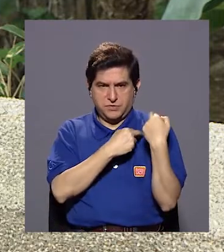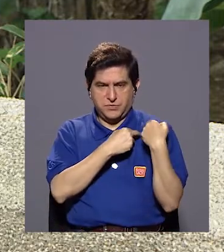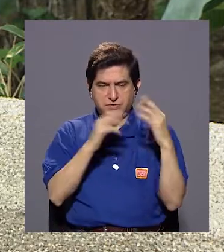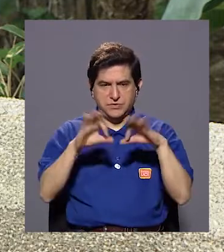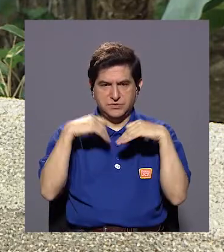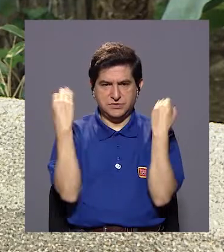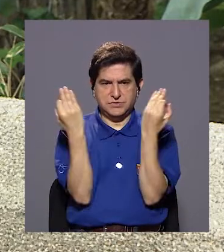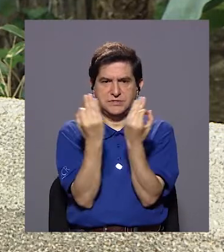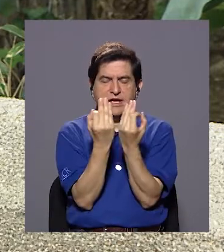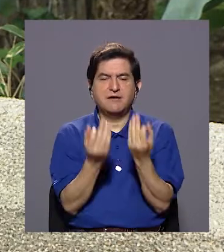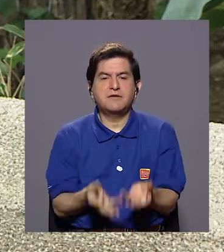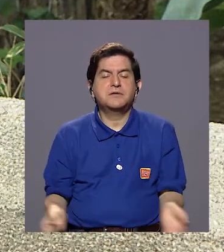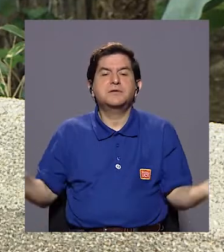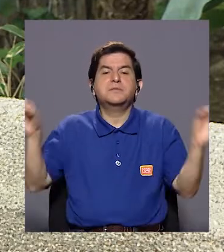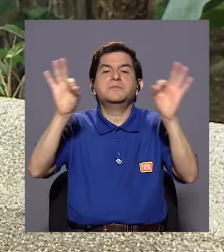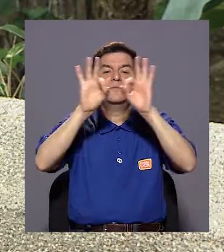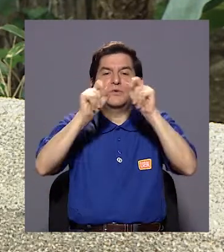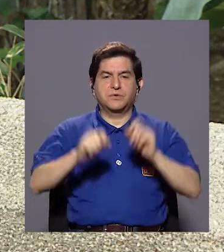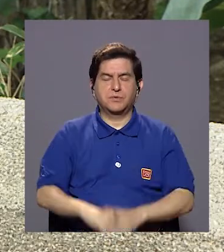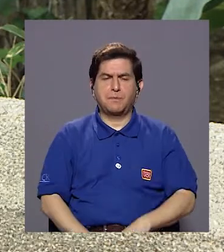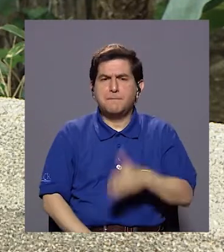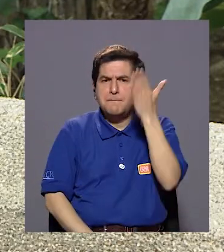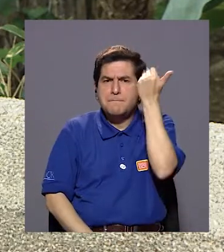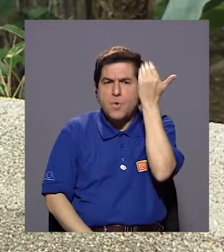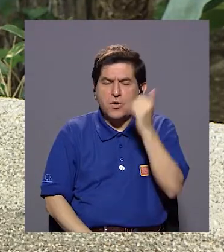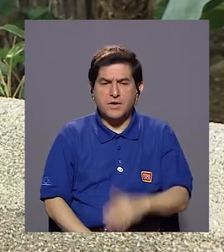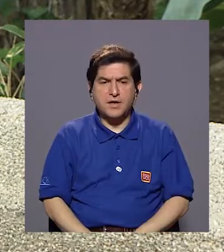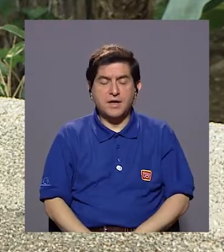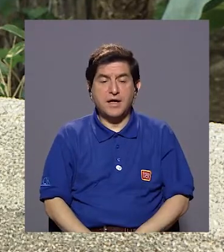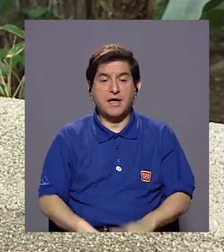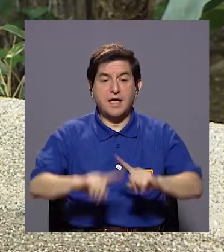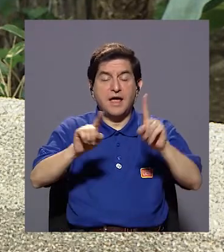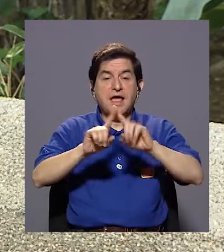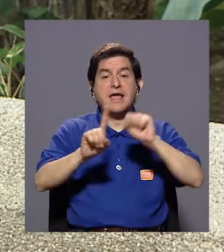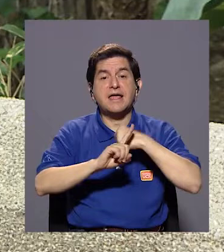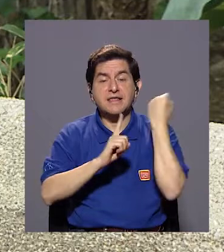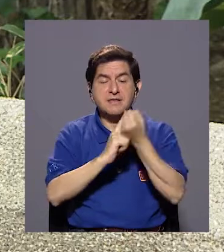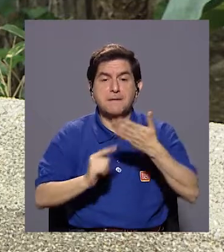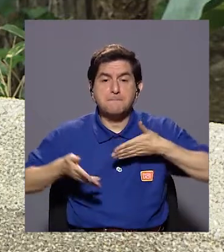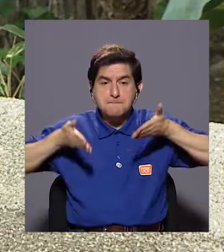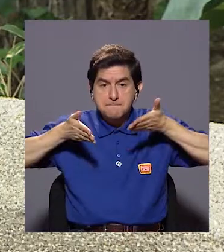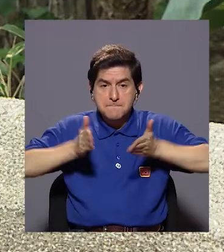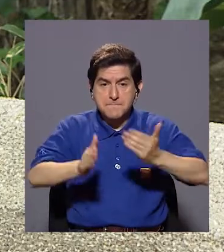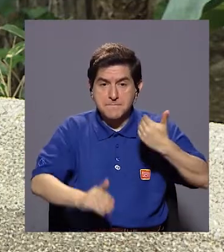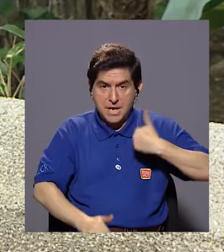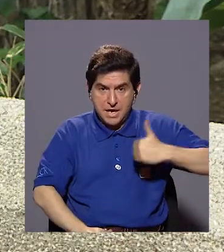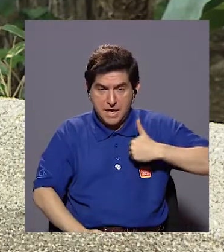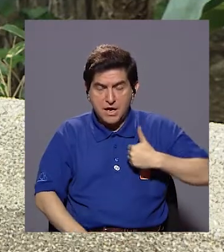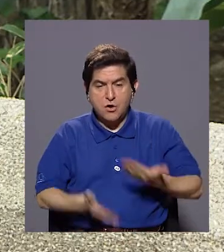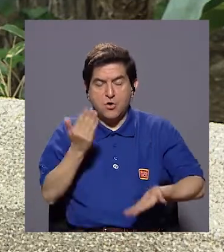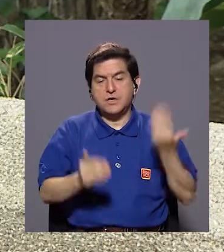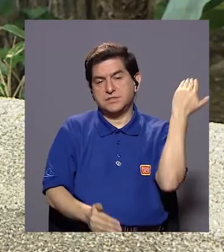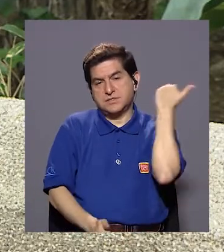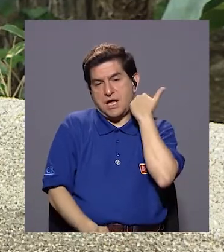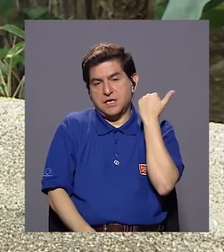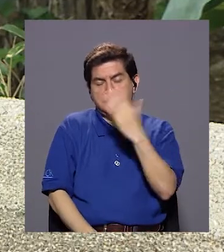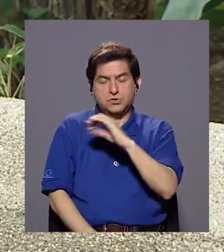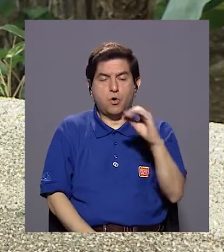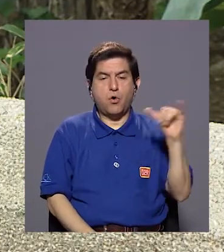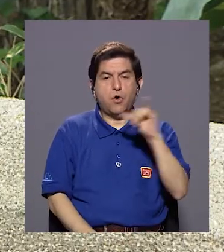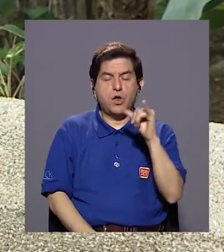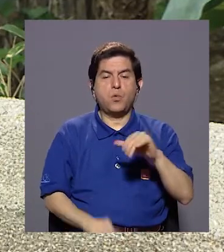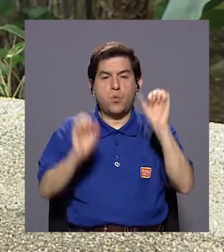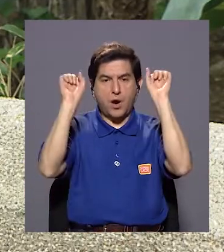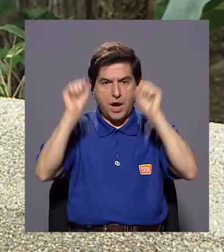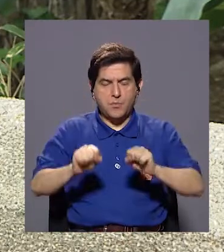es fundamental, ¿verdad? Porque podemos estar en posiciones diferentes, o sea, mi hijo puede ser víctima, pero mi hijo también puede